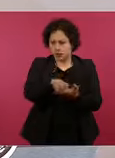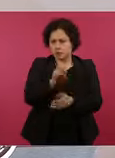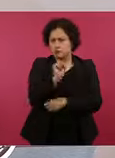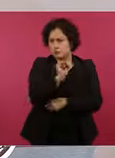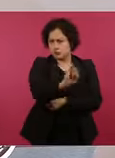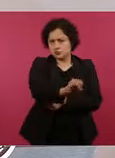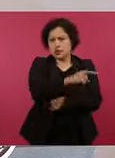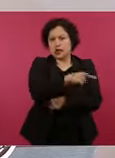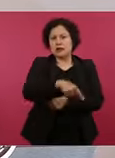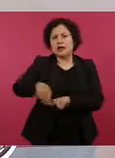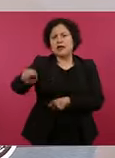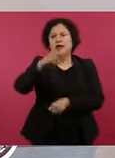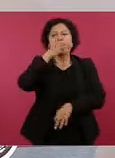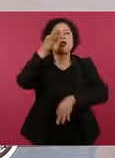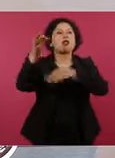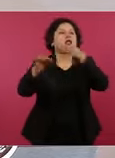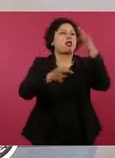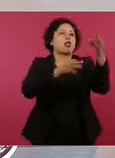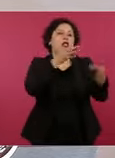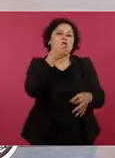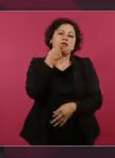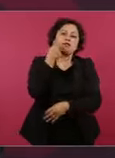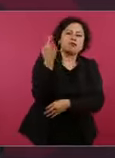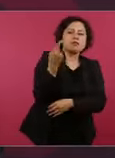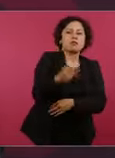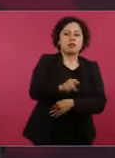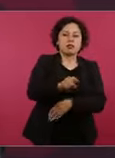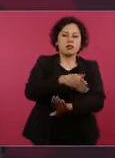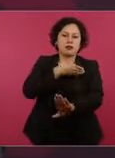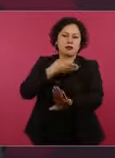más en lo que corresponde a Chiapas,